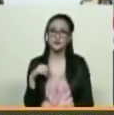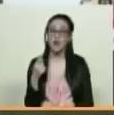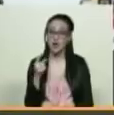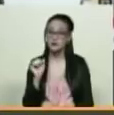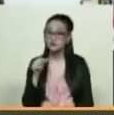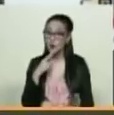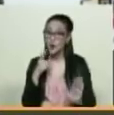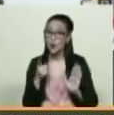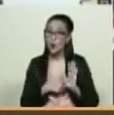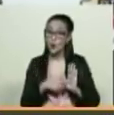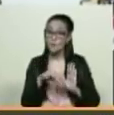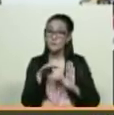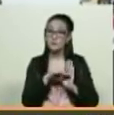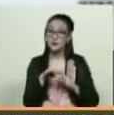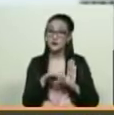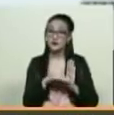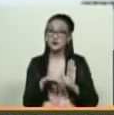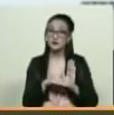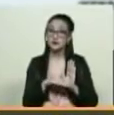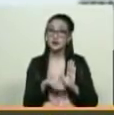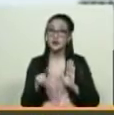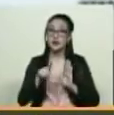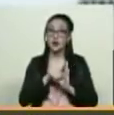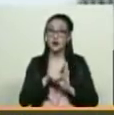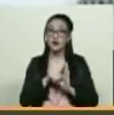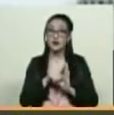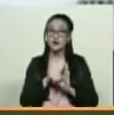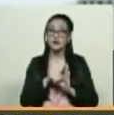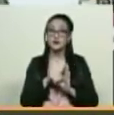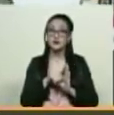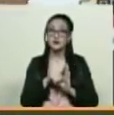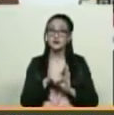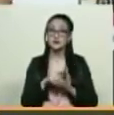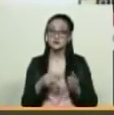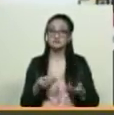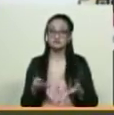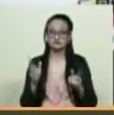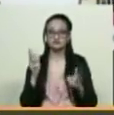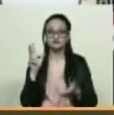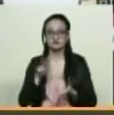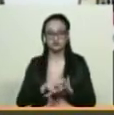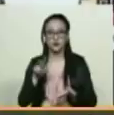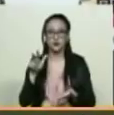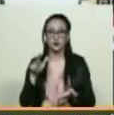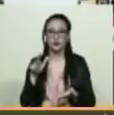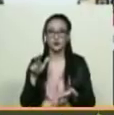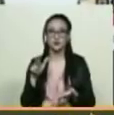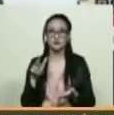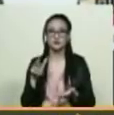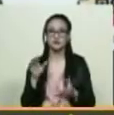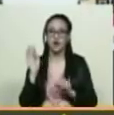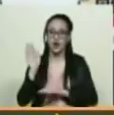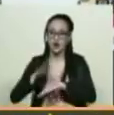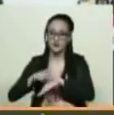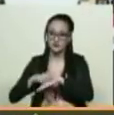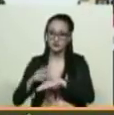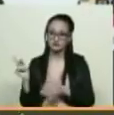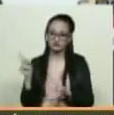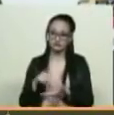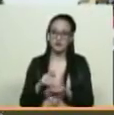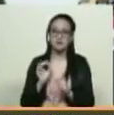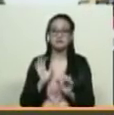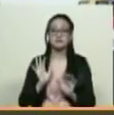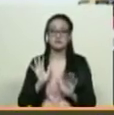cumplan con todos los requisitos de ley, los haremos saber y le haremos también esa convocatoria. Debemos esperar